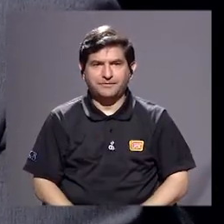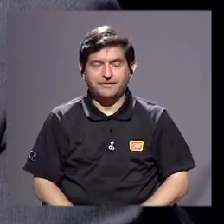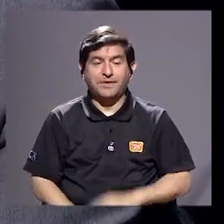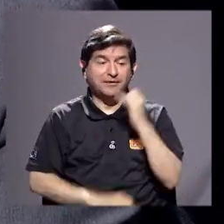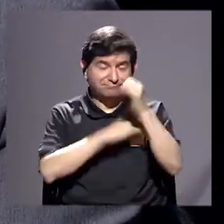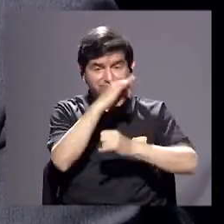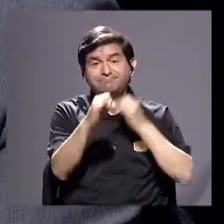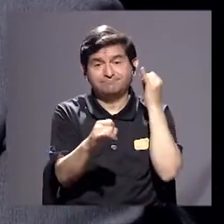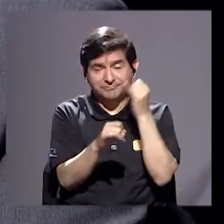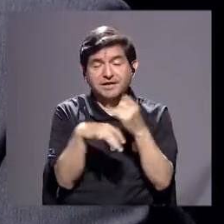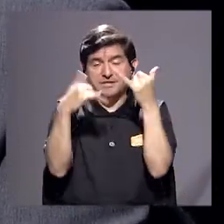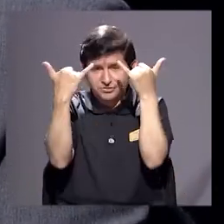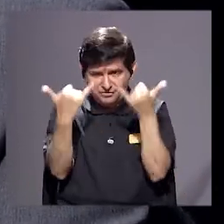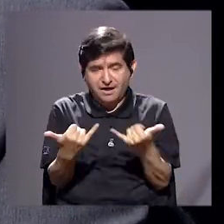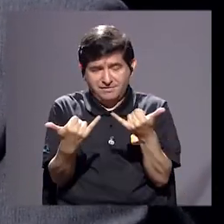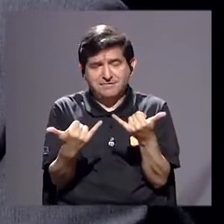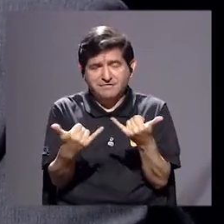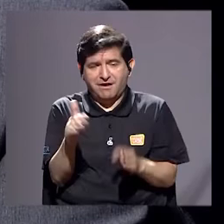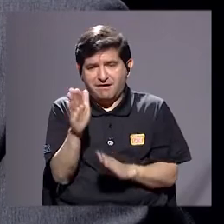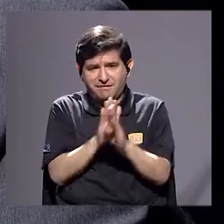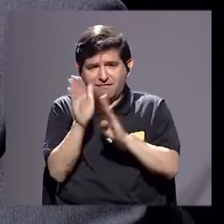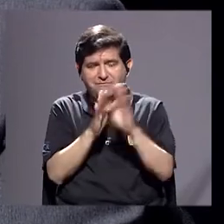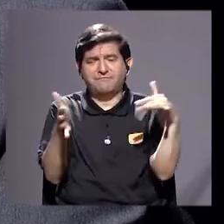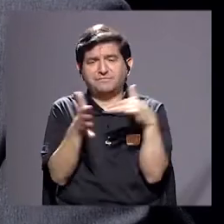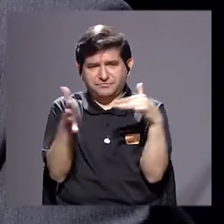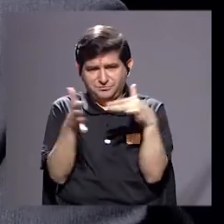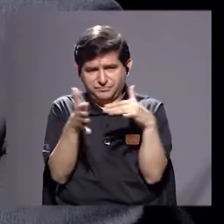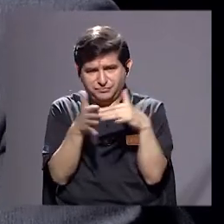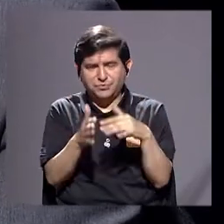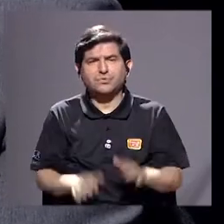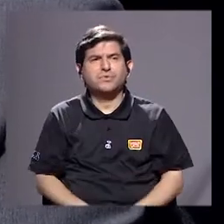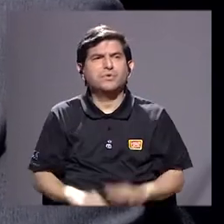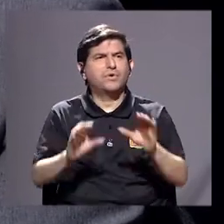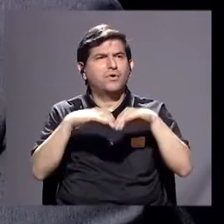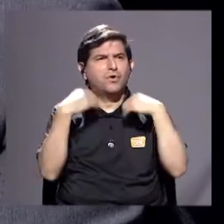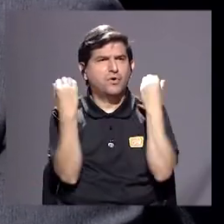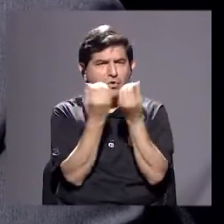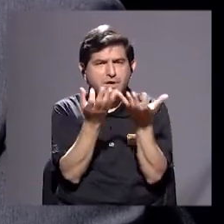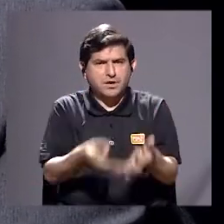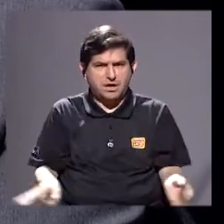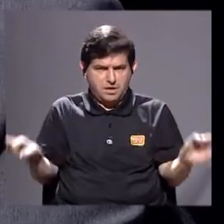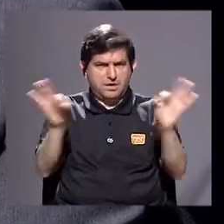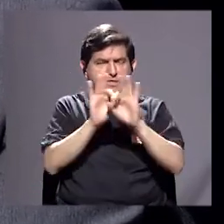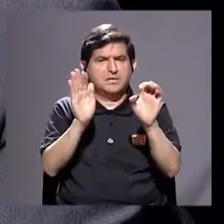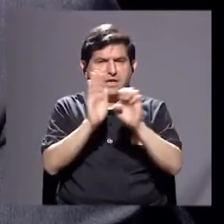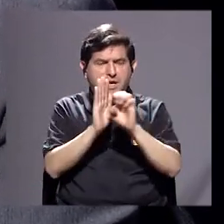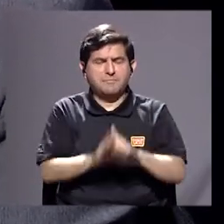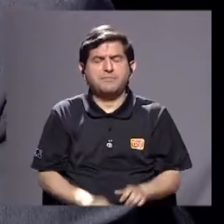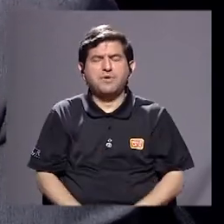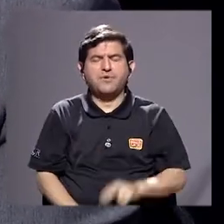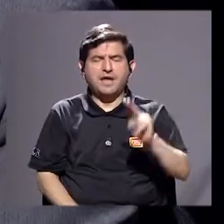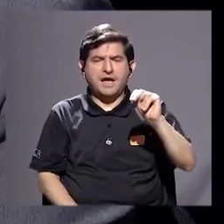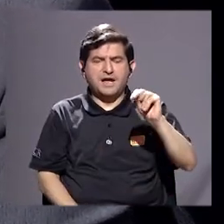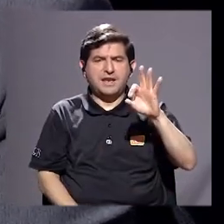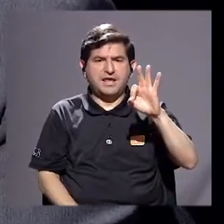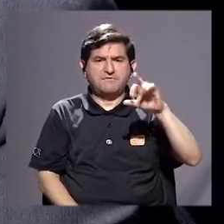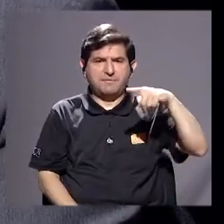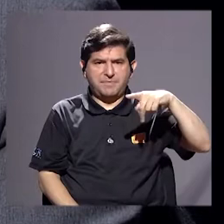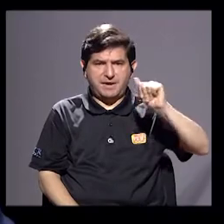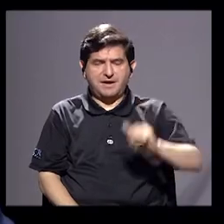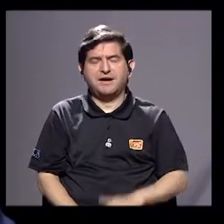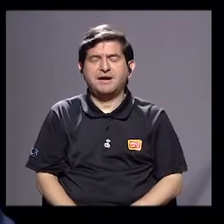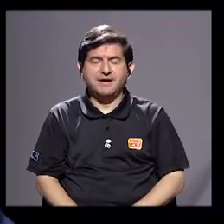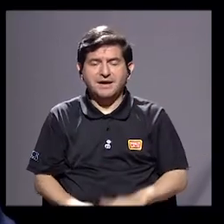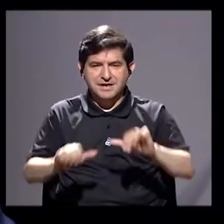internacionalmente sean sean reales se han desarrollado estudios por ejemplo organismos de gran renombre como la anfp a por ejemplo que la